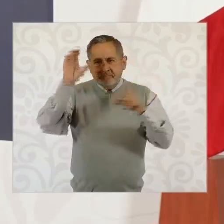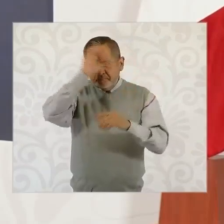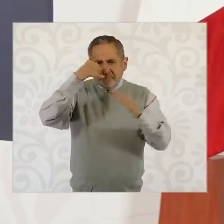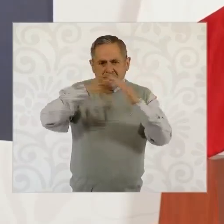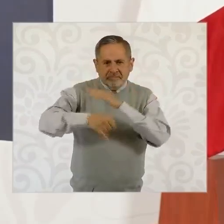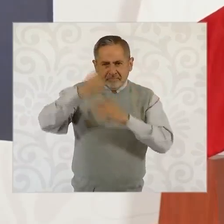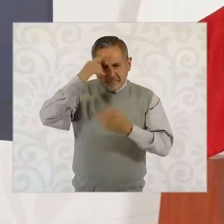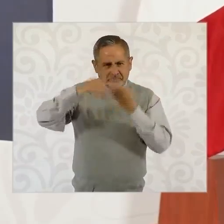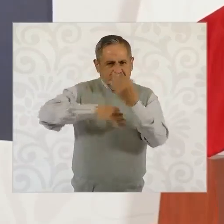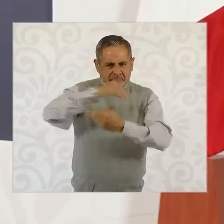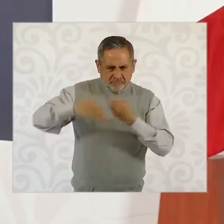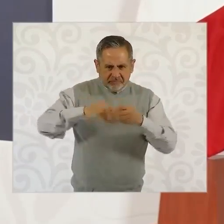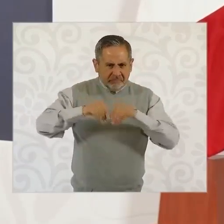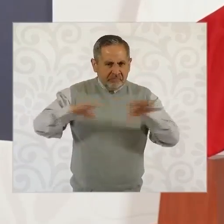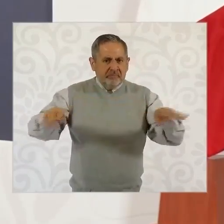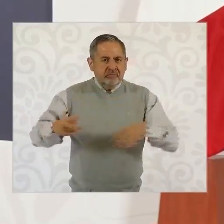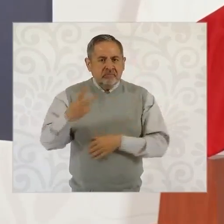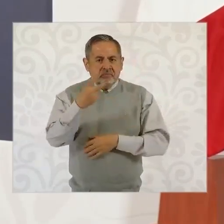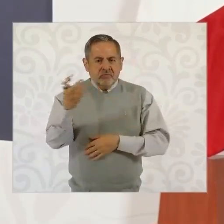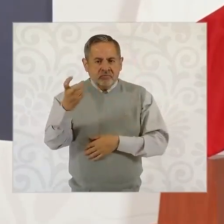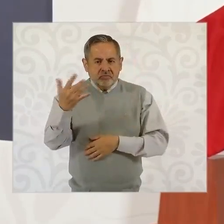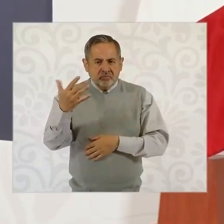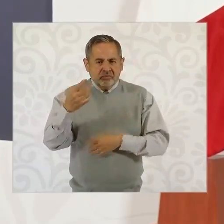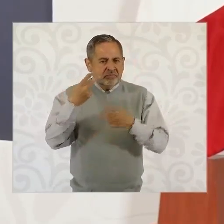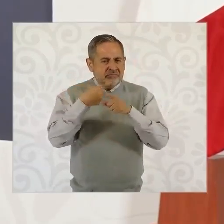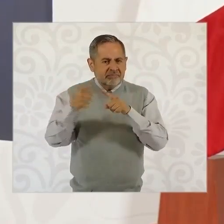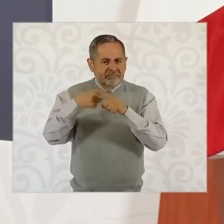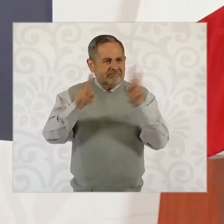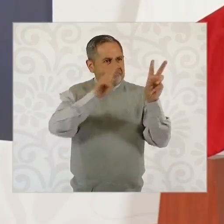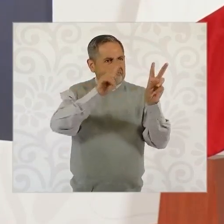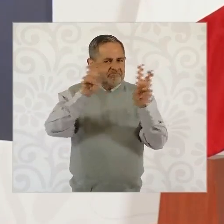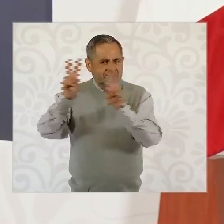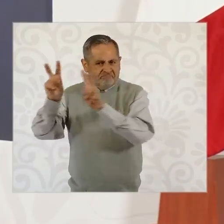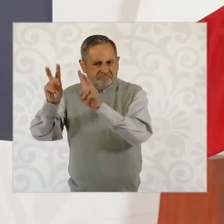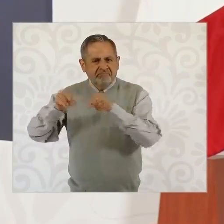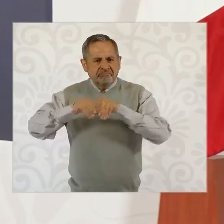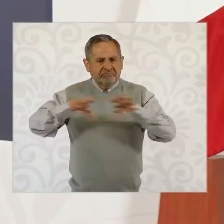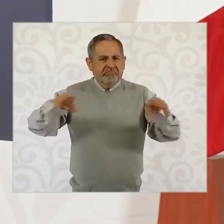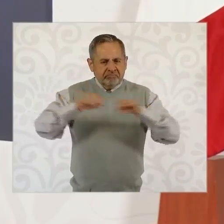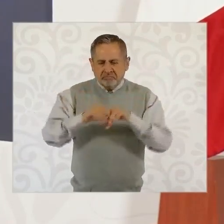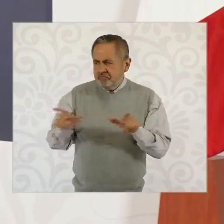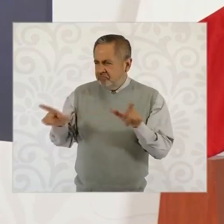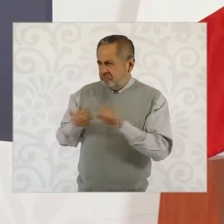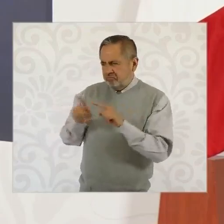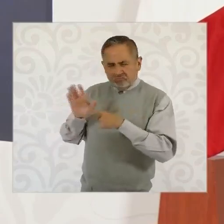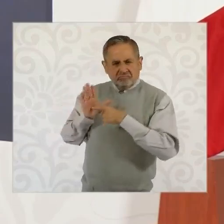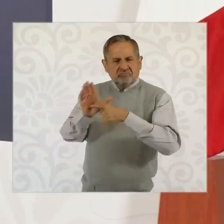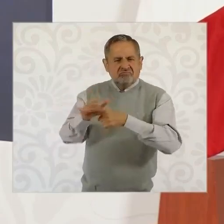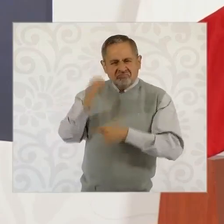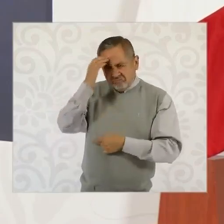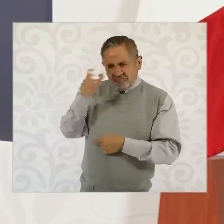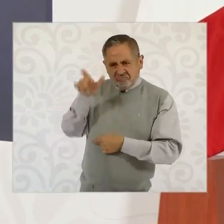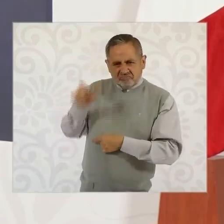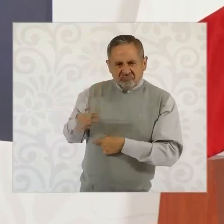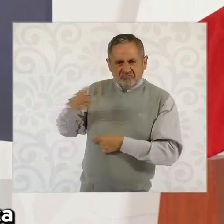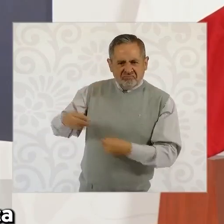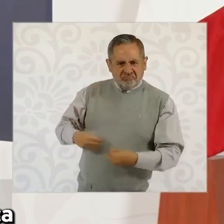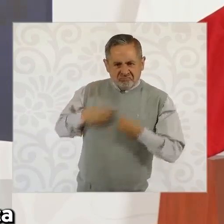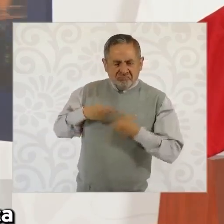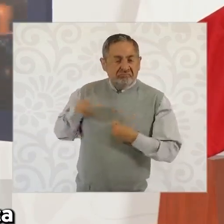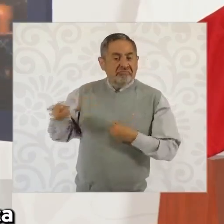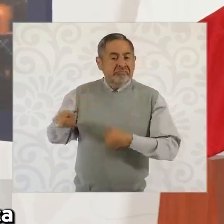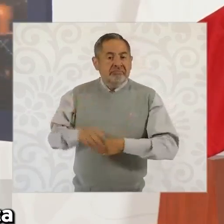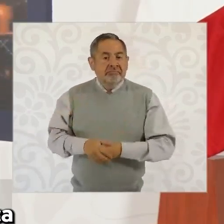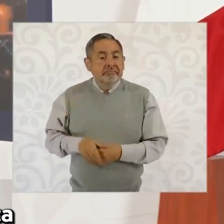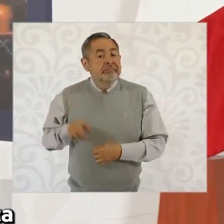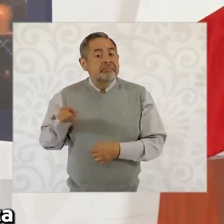alcanzó más de 250 títulos. Me gustaría recuperar un fragmento antes de conocer más sobre su vida.